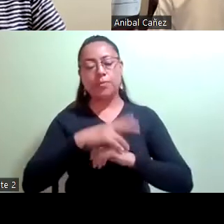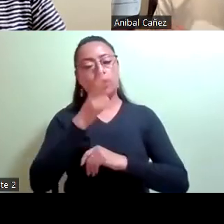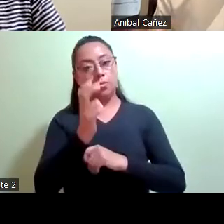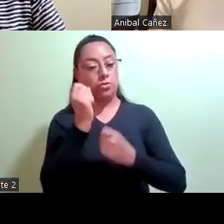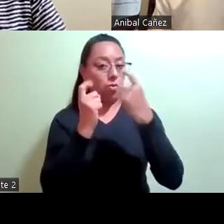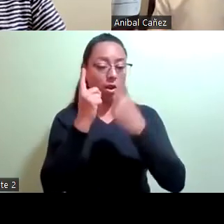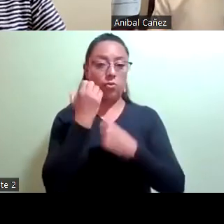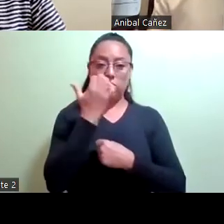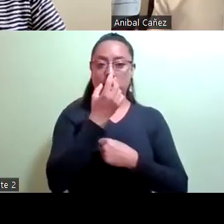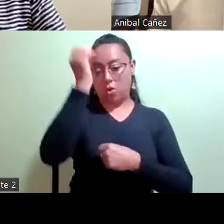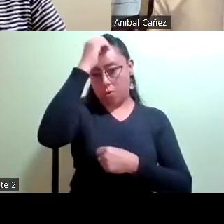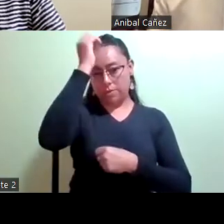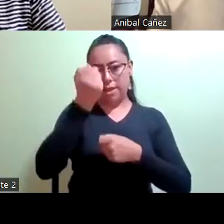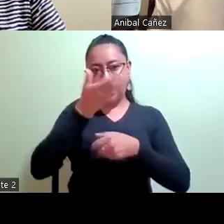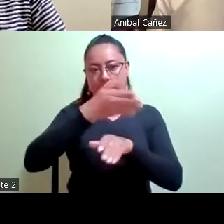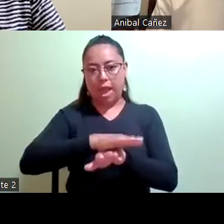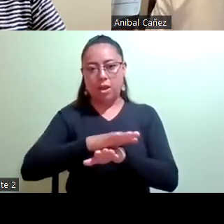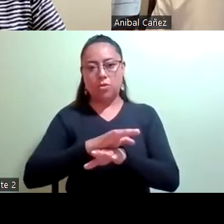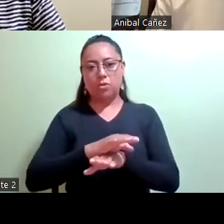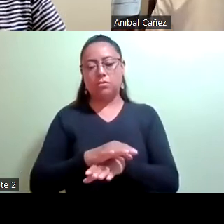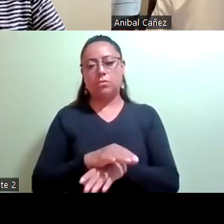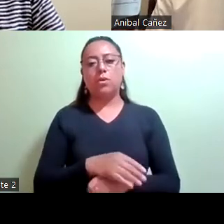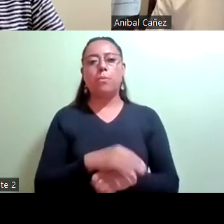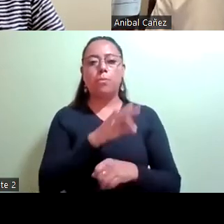manifestarlo en este momento.